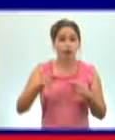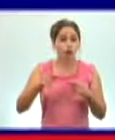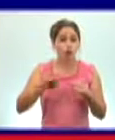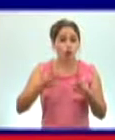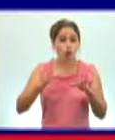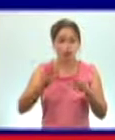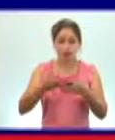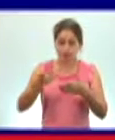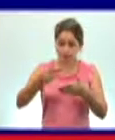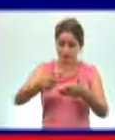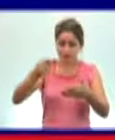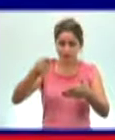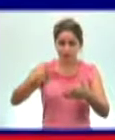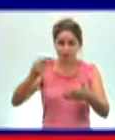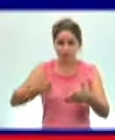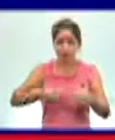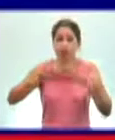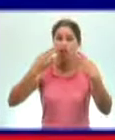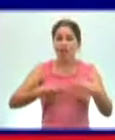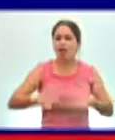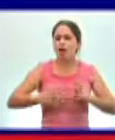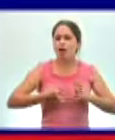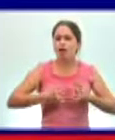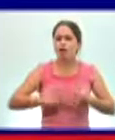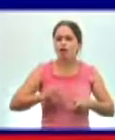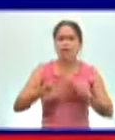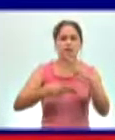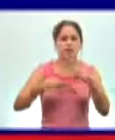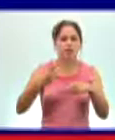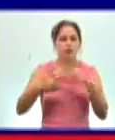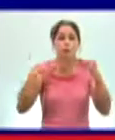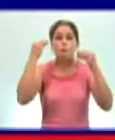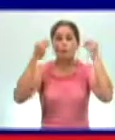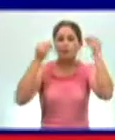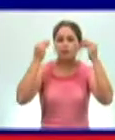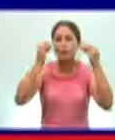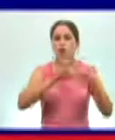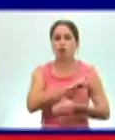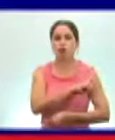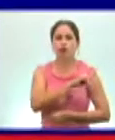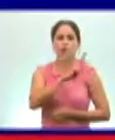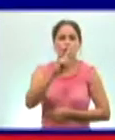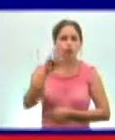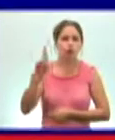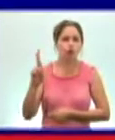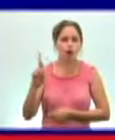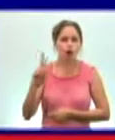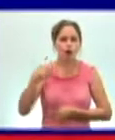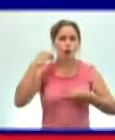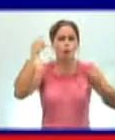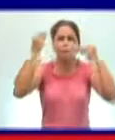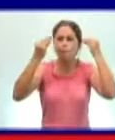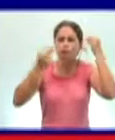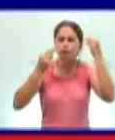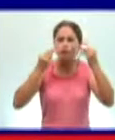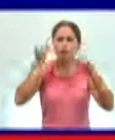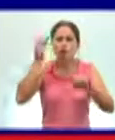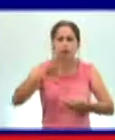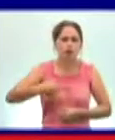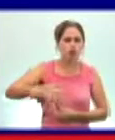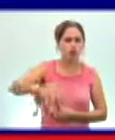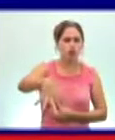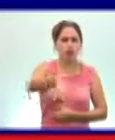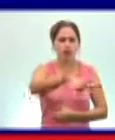un comportamiento ético, porque hay un pensamiento revolucionario, un pensamiento ciudadano, un pensamiento jurídico,